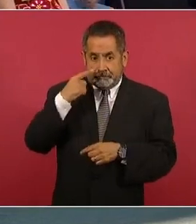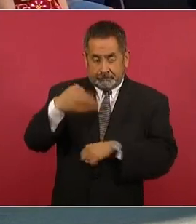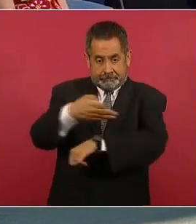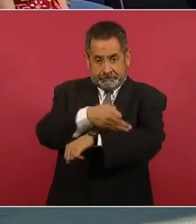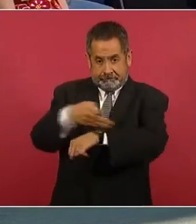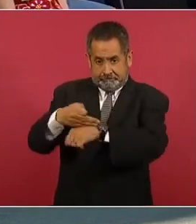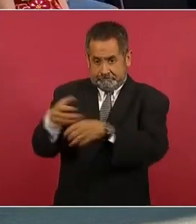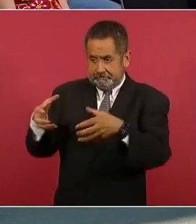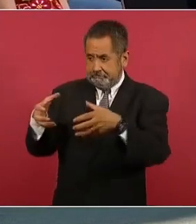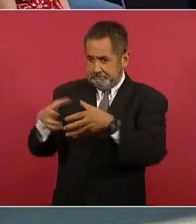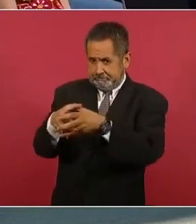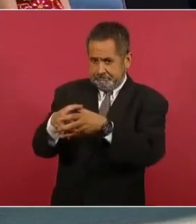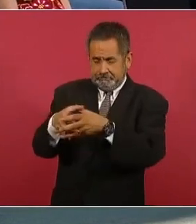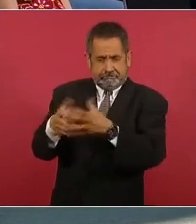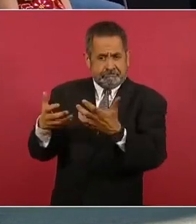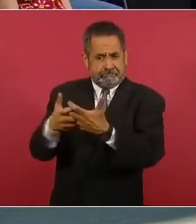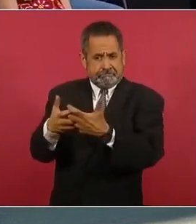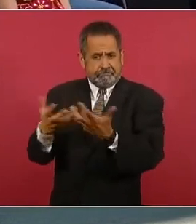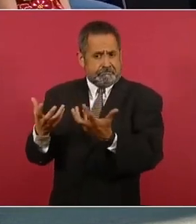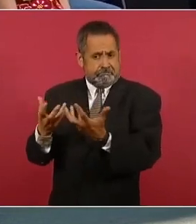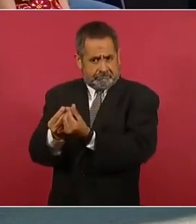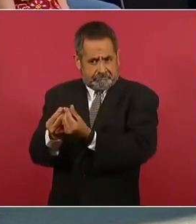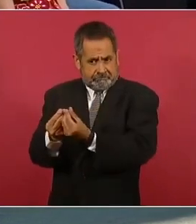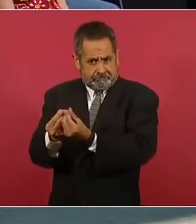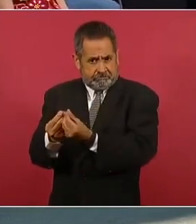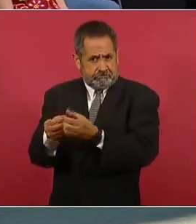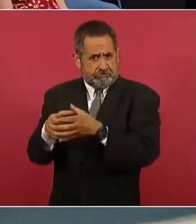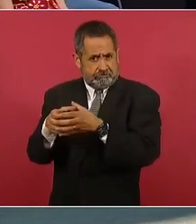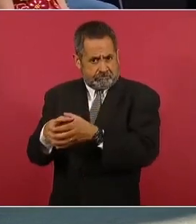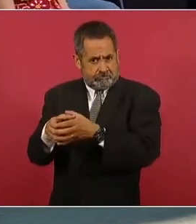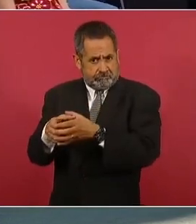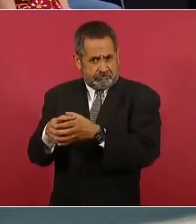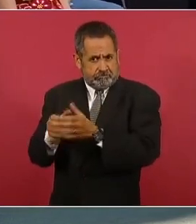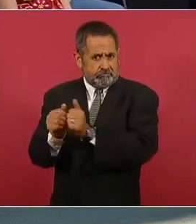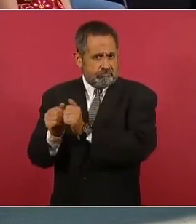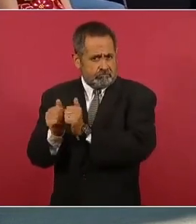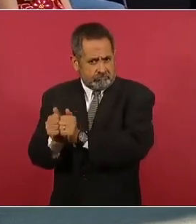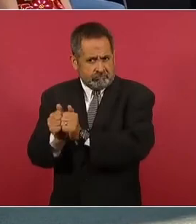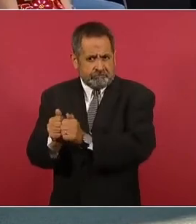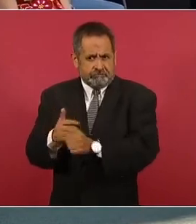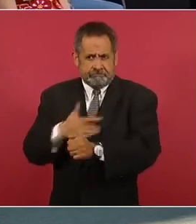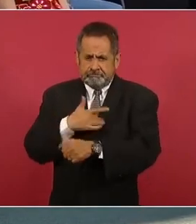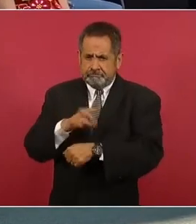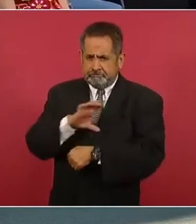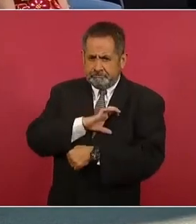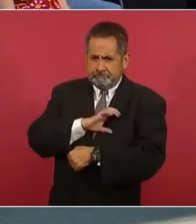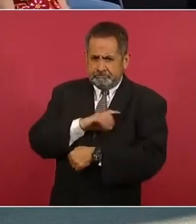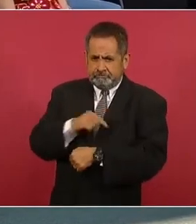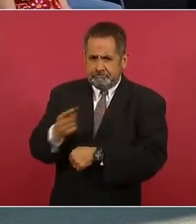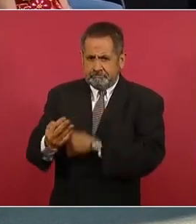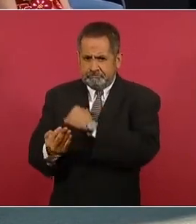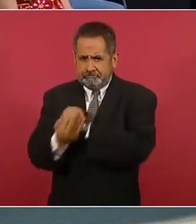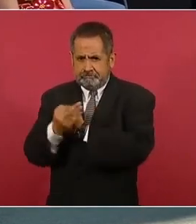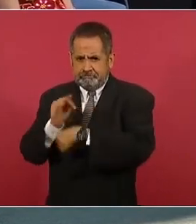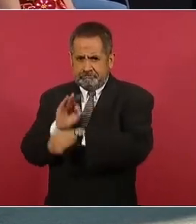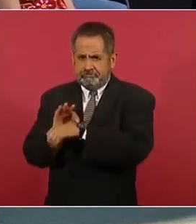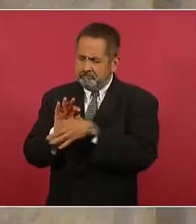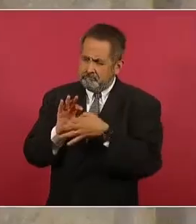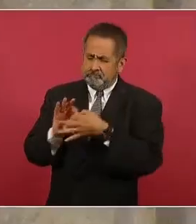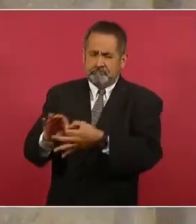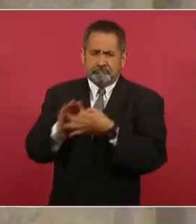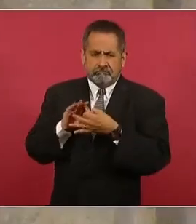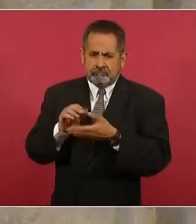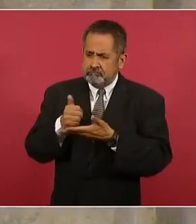integrada es una familia solidaria, fraterna, en donde hay